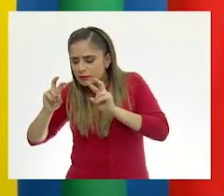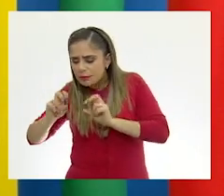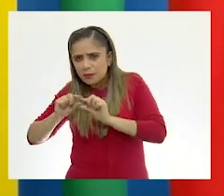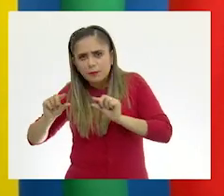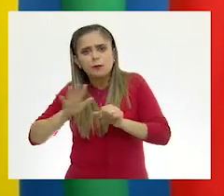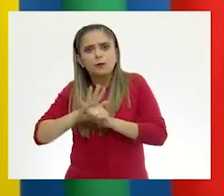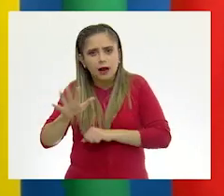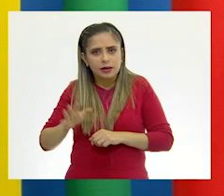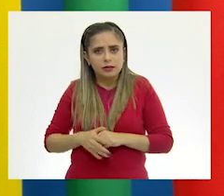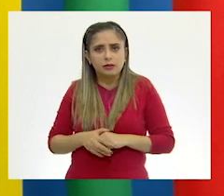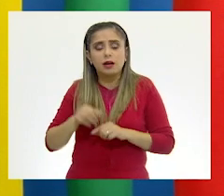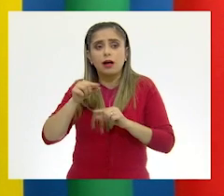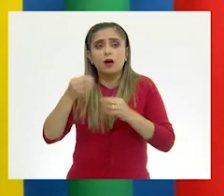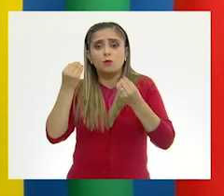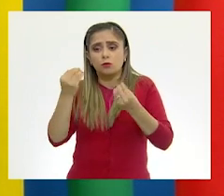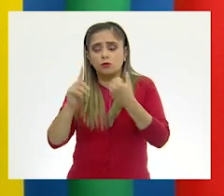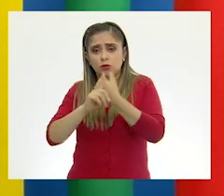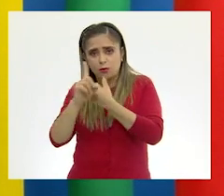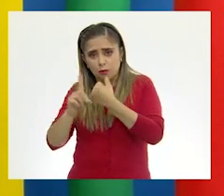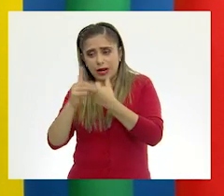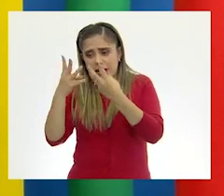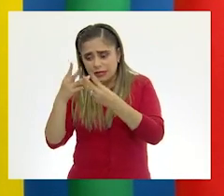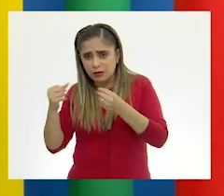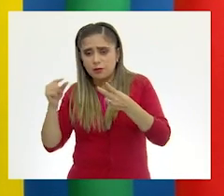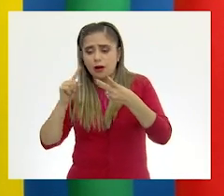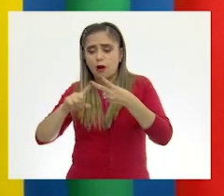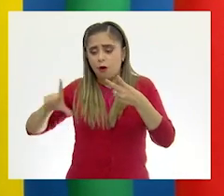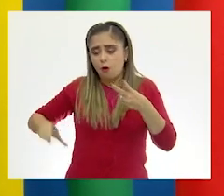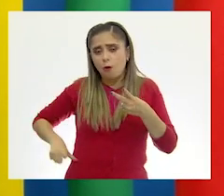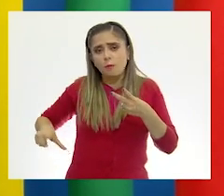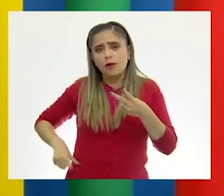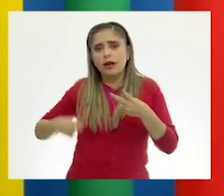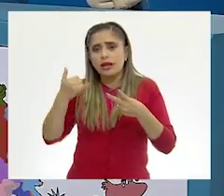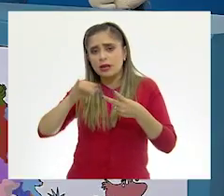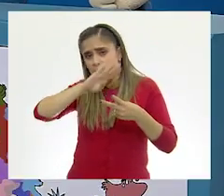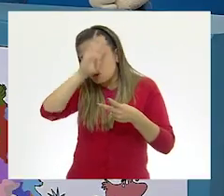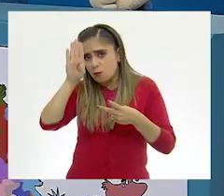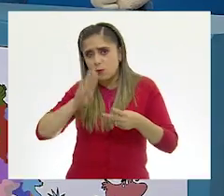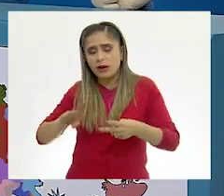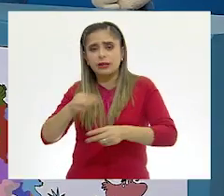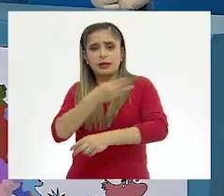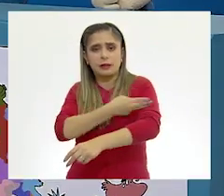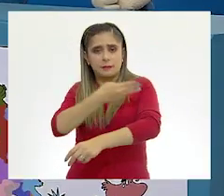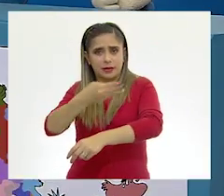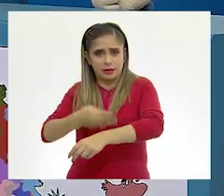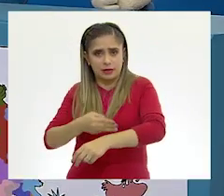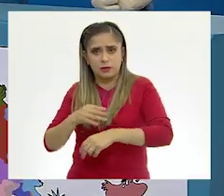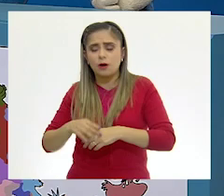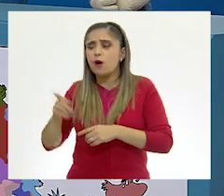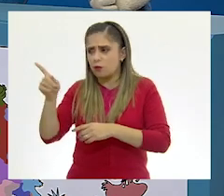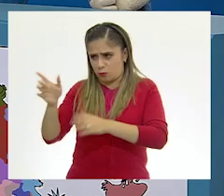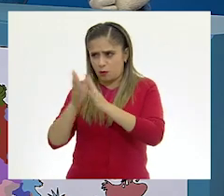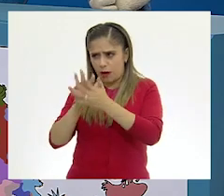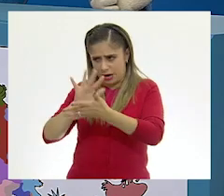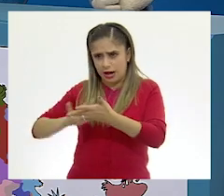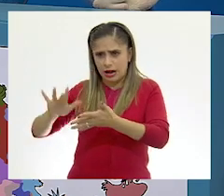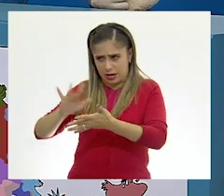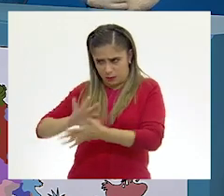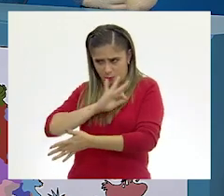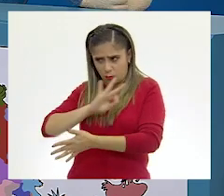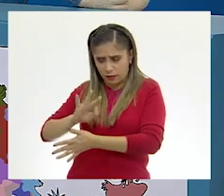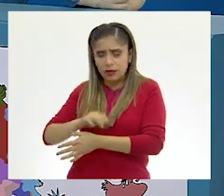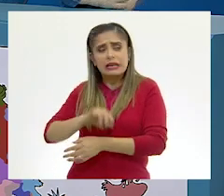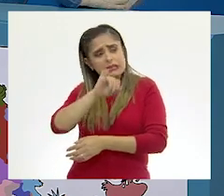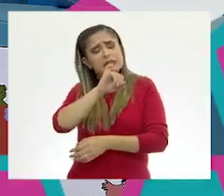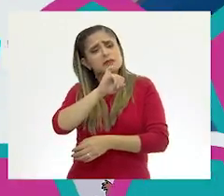Muchos problemas por resolver, gobierno y muerte de Madero. ¿Nos puedes leer un poquito esa parte, por favor, Juan Carlos? Sí,